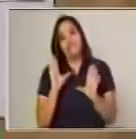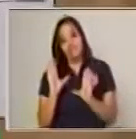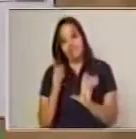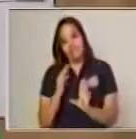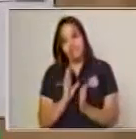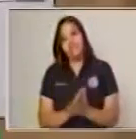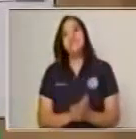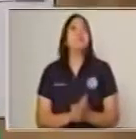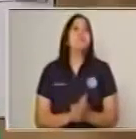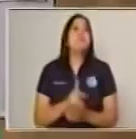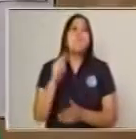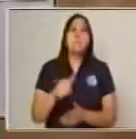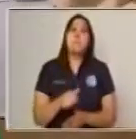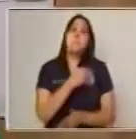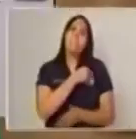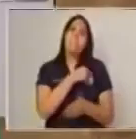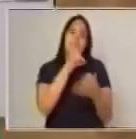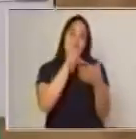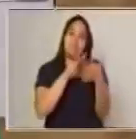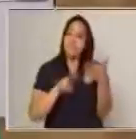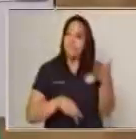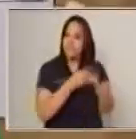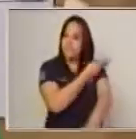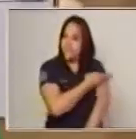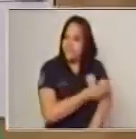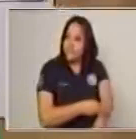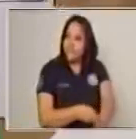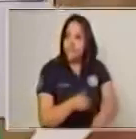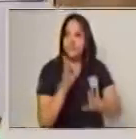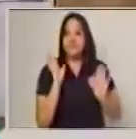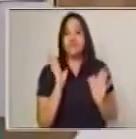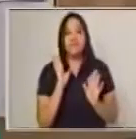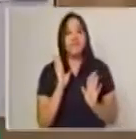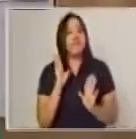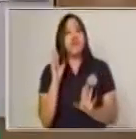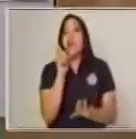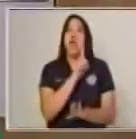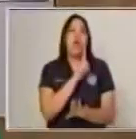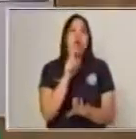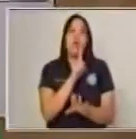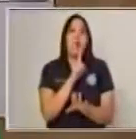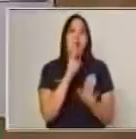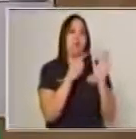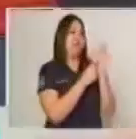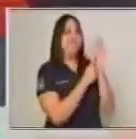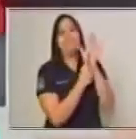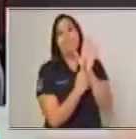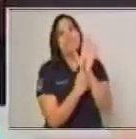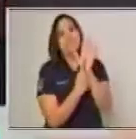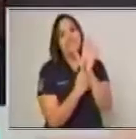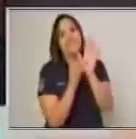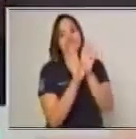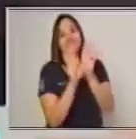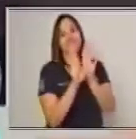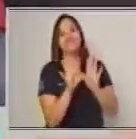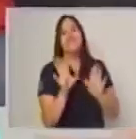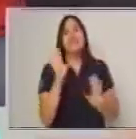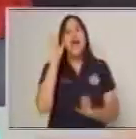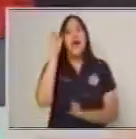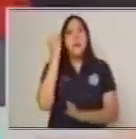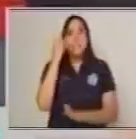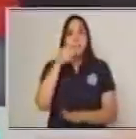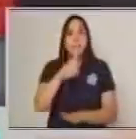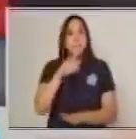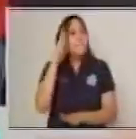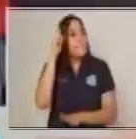Ahora, quiero leerles una historia. No se las voy a enseñar a la cámara, porque ahora, como